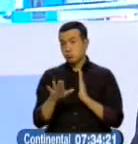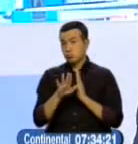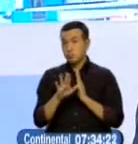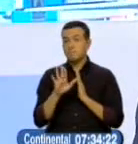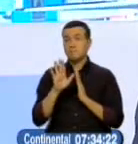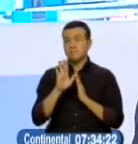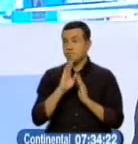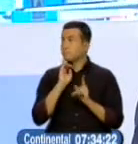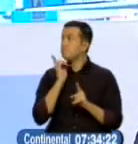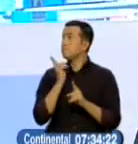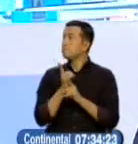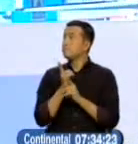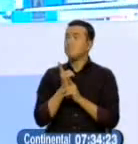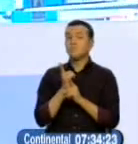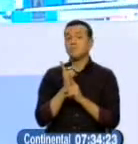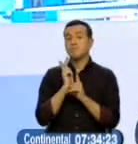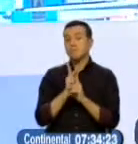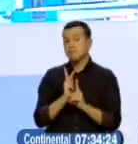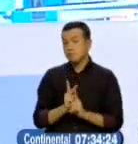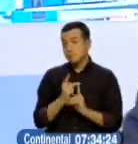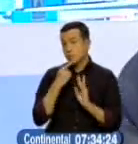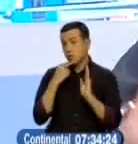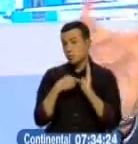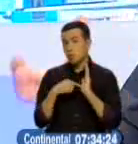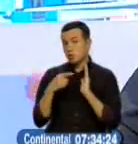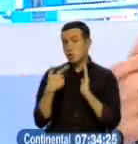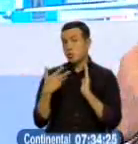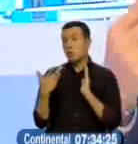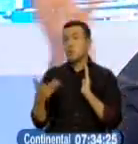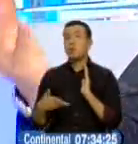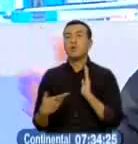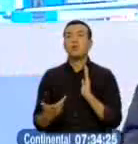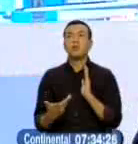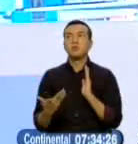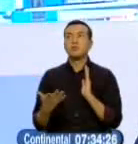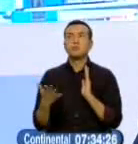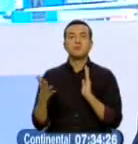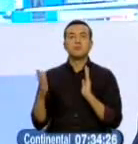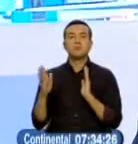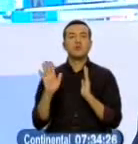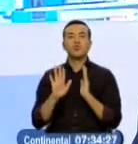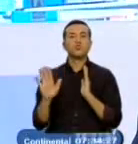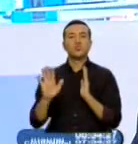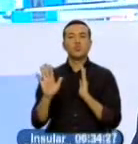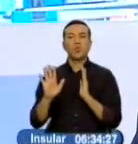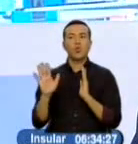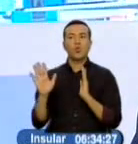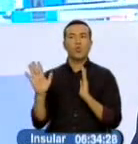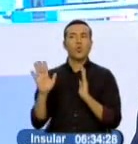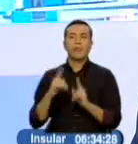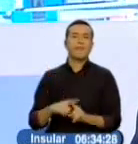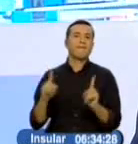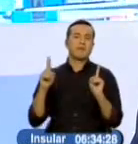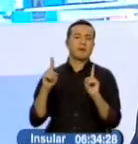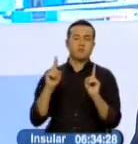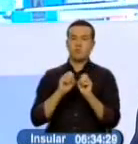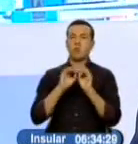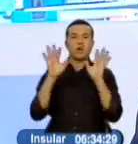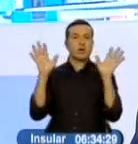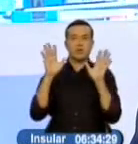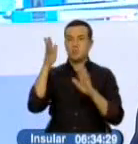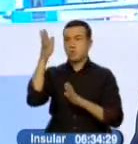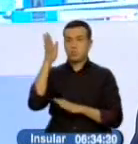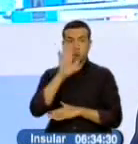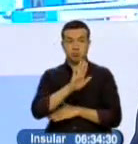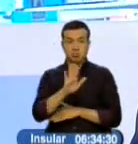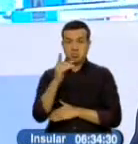duda, aspectos, digamos, que no son parte del comportamiento general. Pero el comportamiento general del